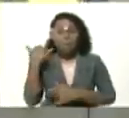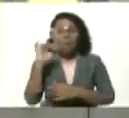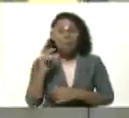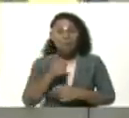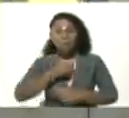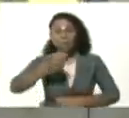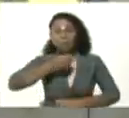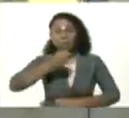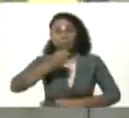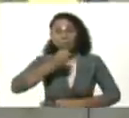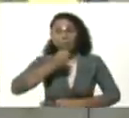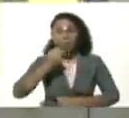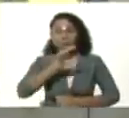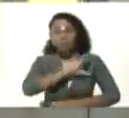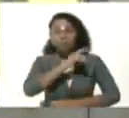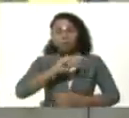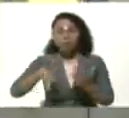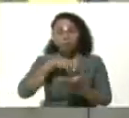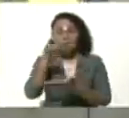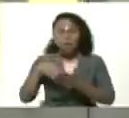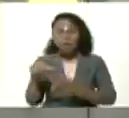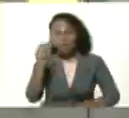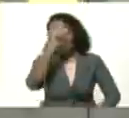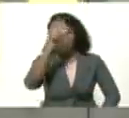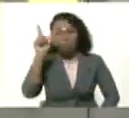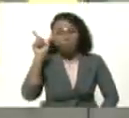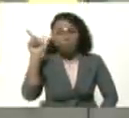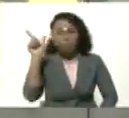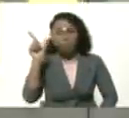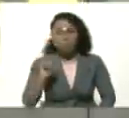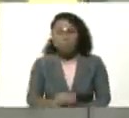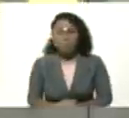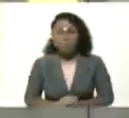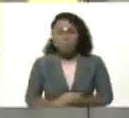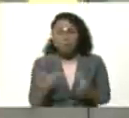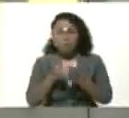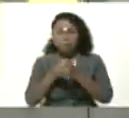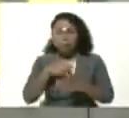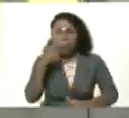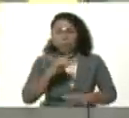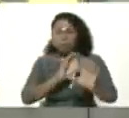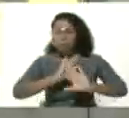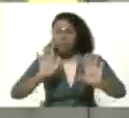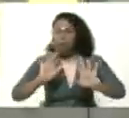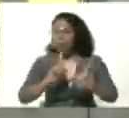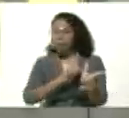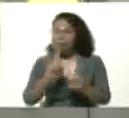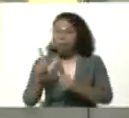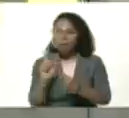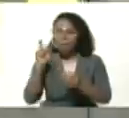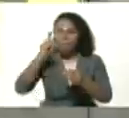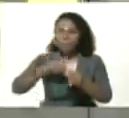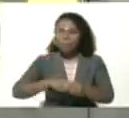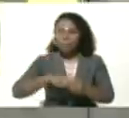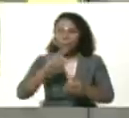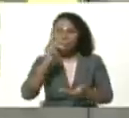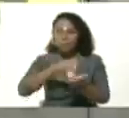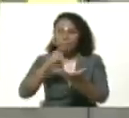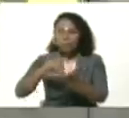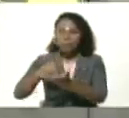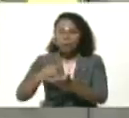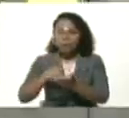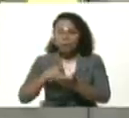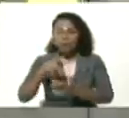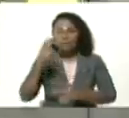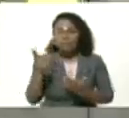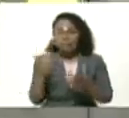rueda de prensa de la Dirección Nacional del Partido Socialista Unido de Venezuela. La tolda roja ya está lista para inscribir a sus candidatos y